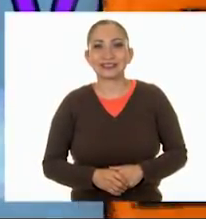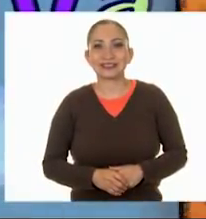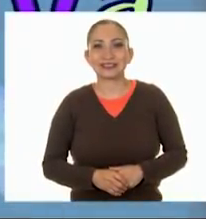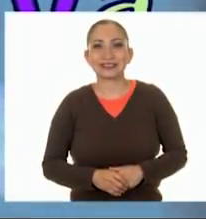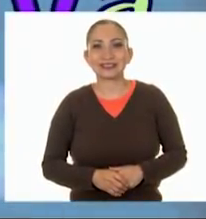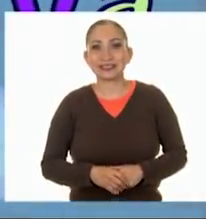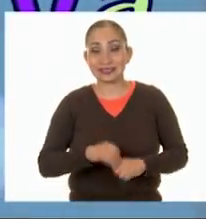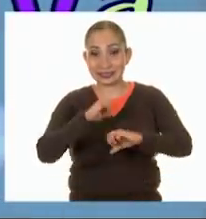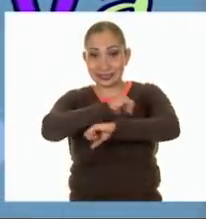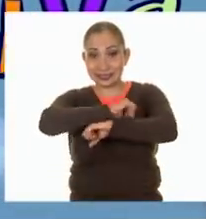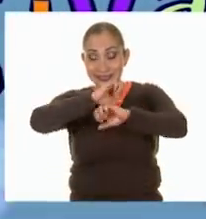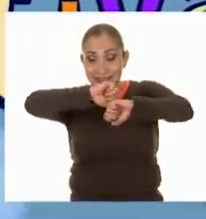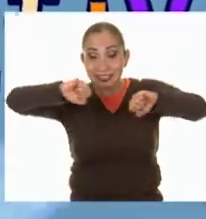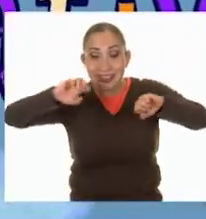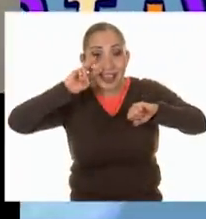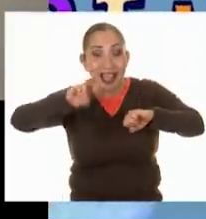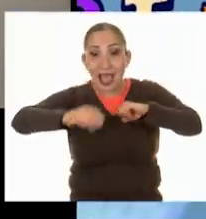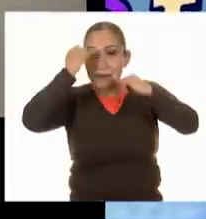¡Ventana Creativa!